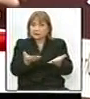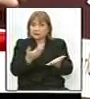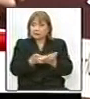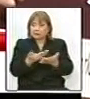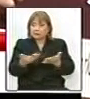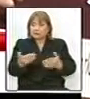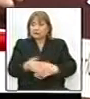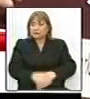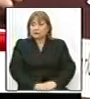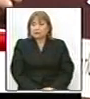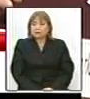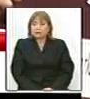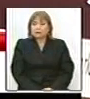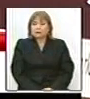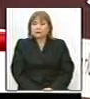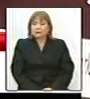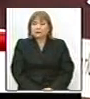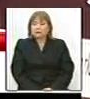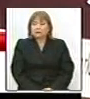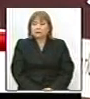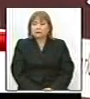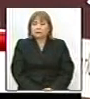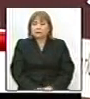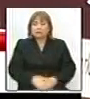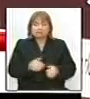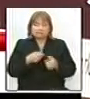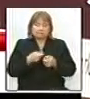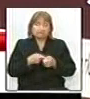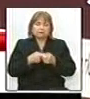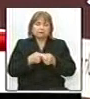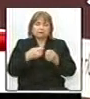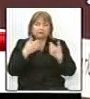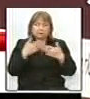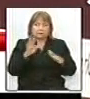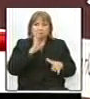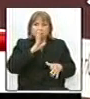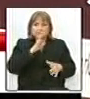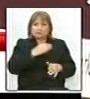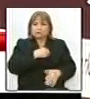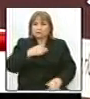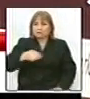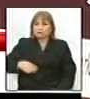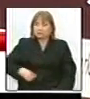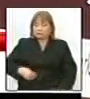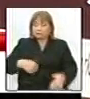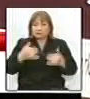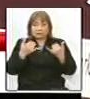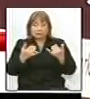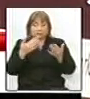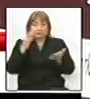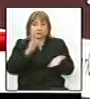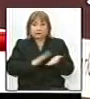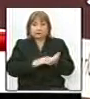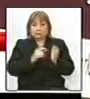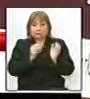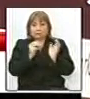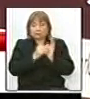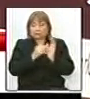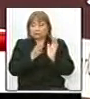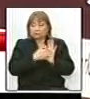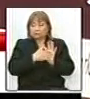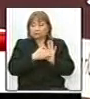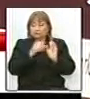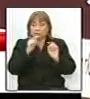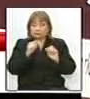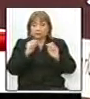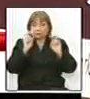yo lo insisto, y ya lo he conversado con el ministro, y ahora que quede grabado, porque